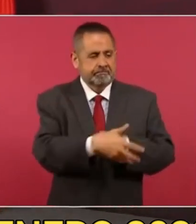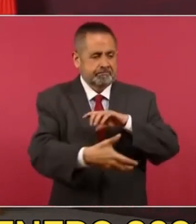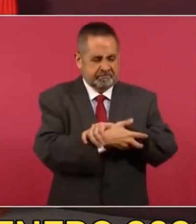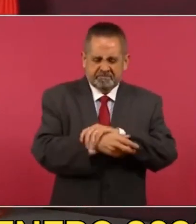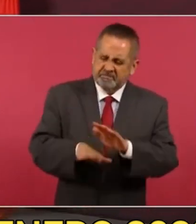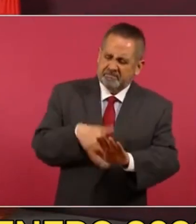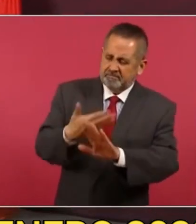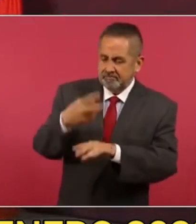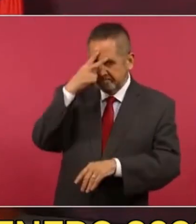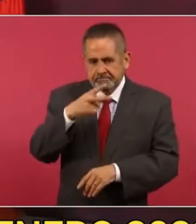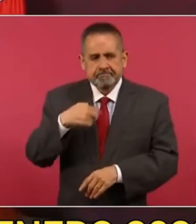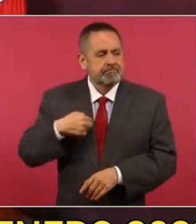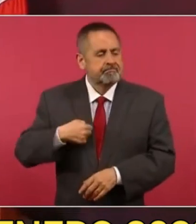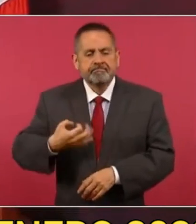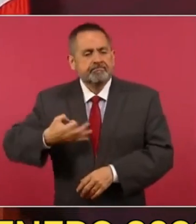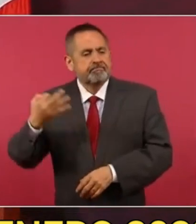Y así resultó.